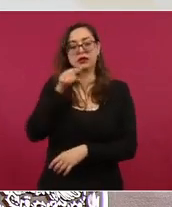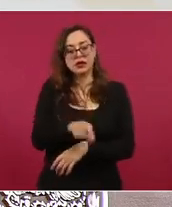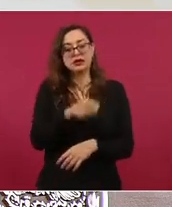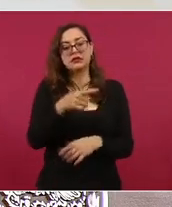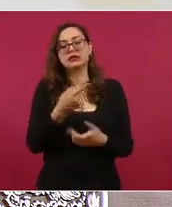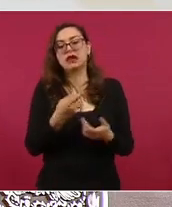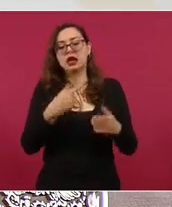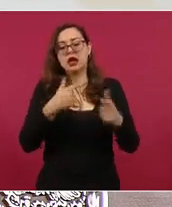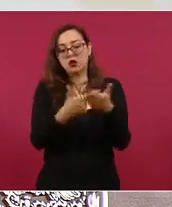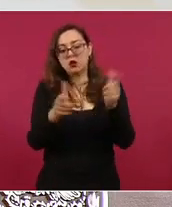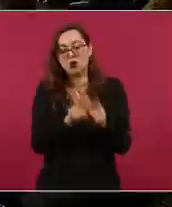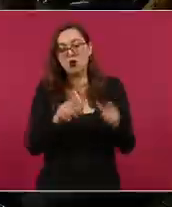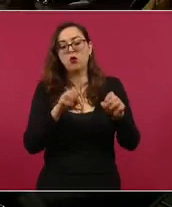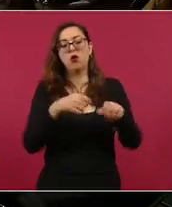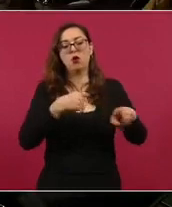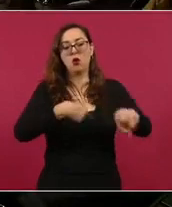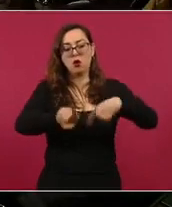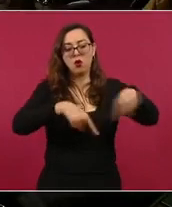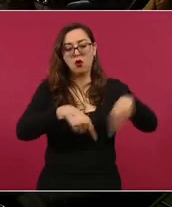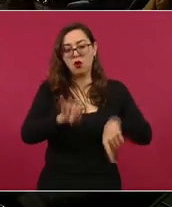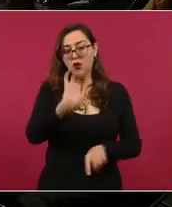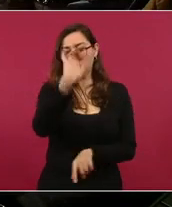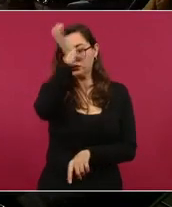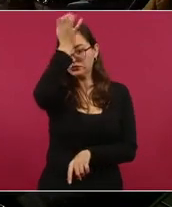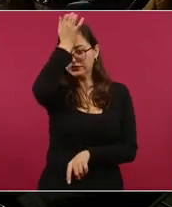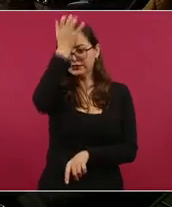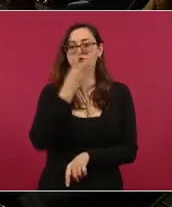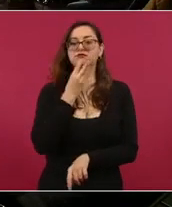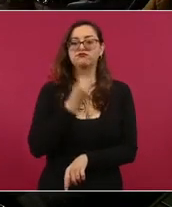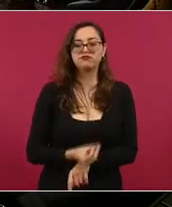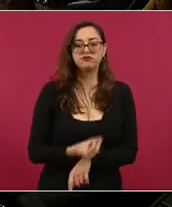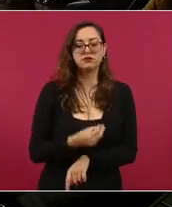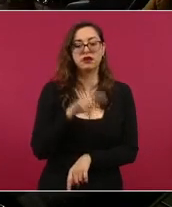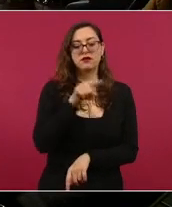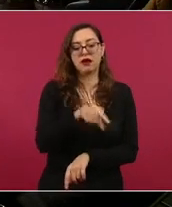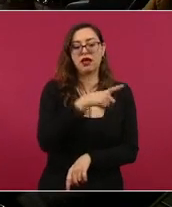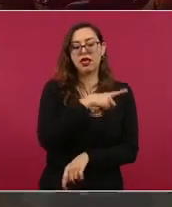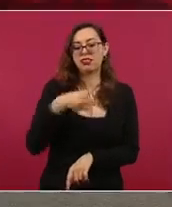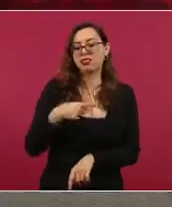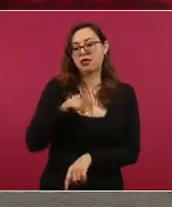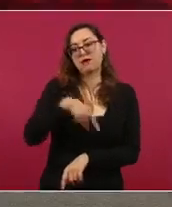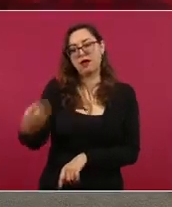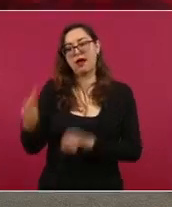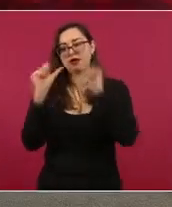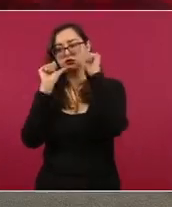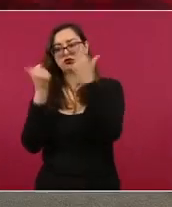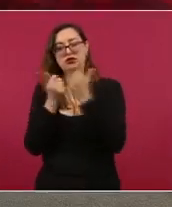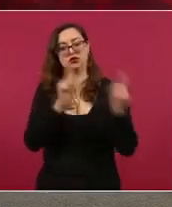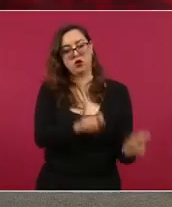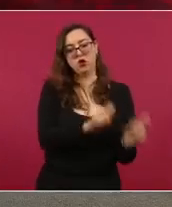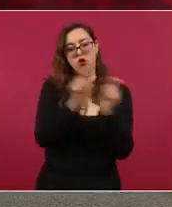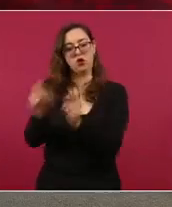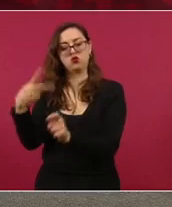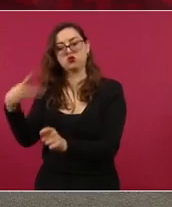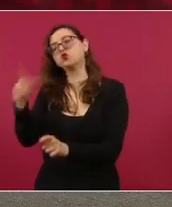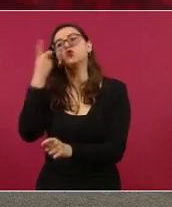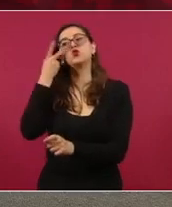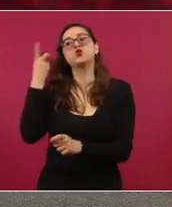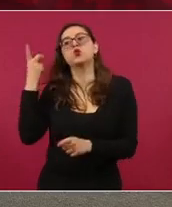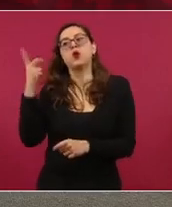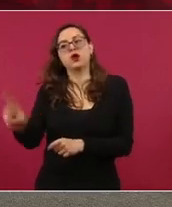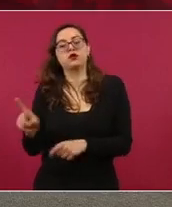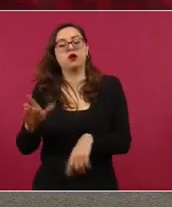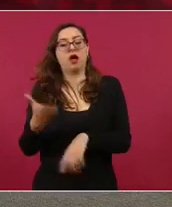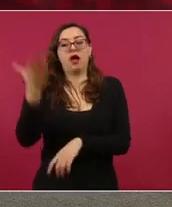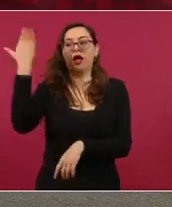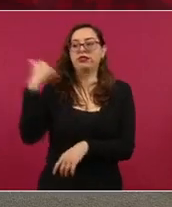asociación civil que le vendieron de manera irregular al fallecido Vergara y que pues